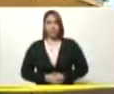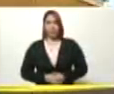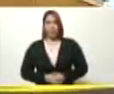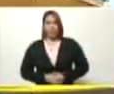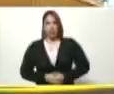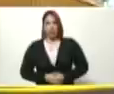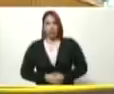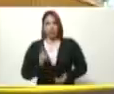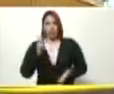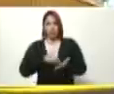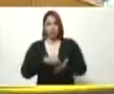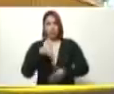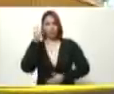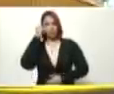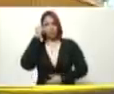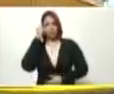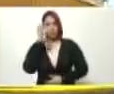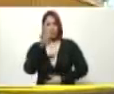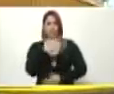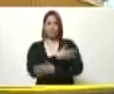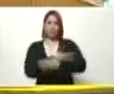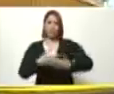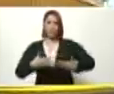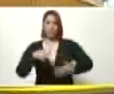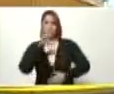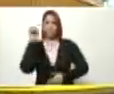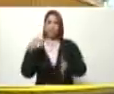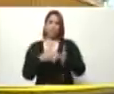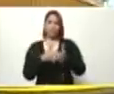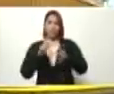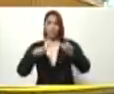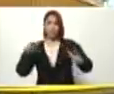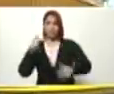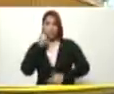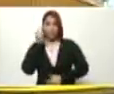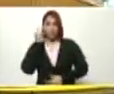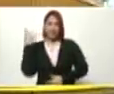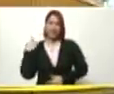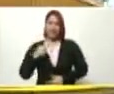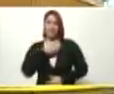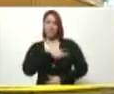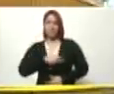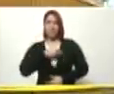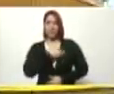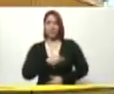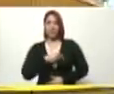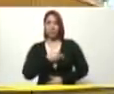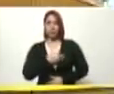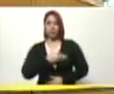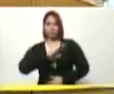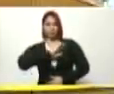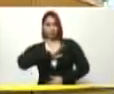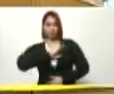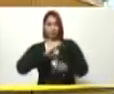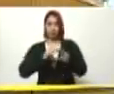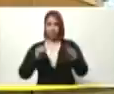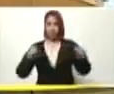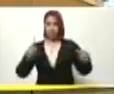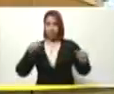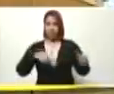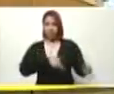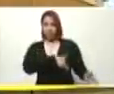Llegará el día en que los 4.500.000 tengan su misión, su territorio y su